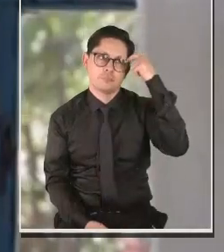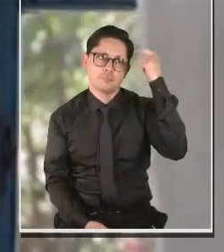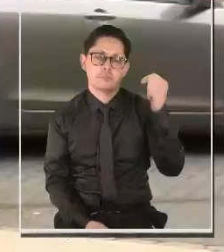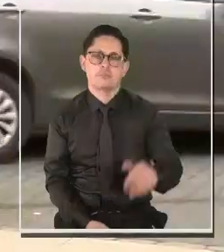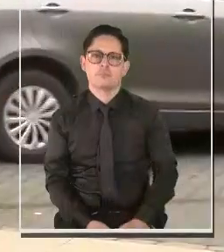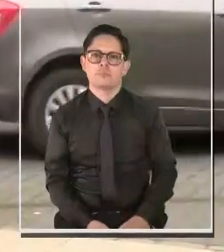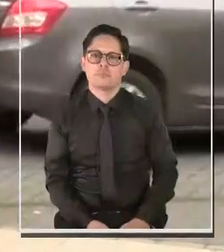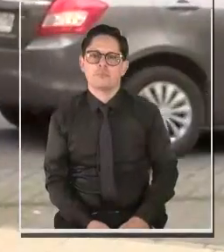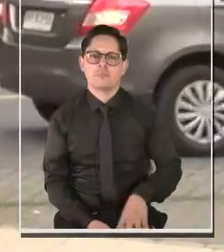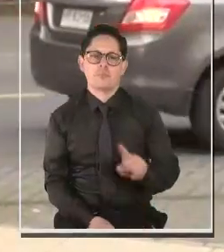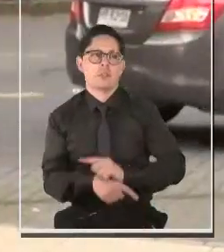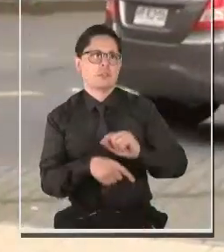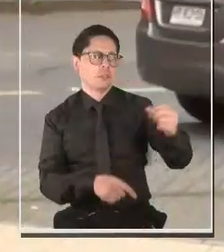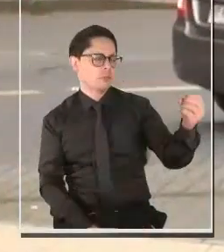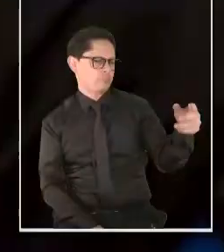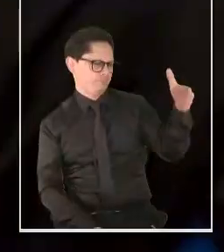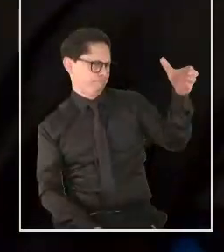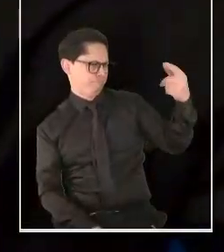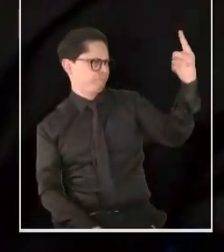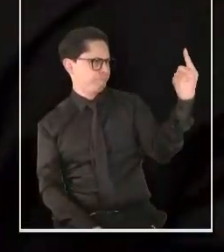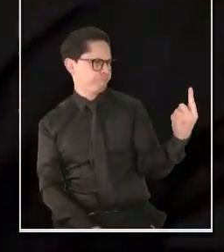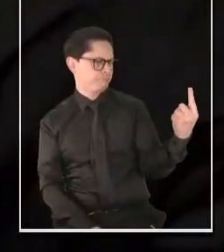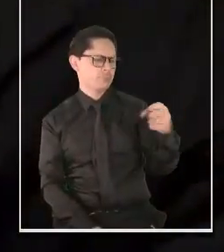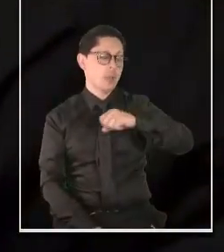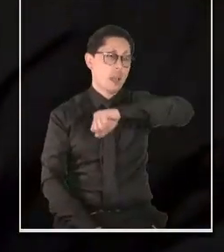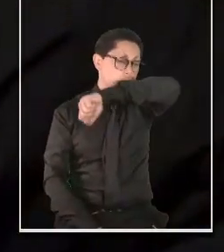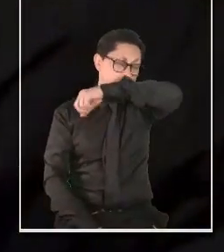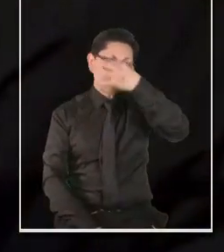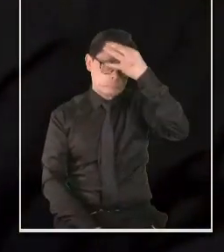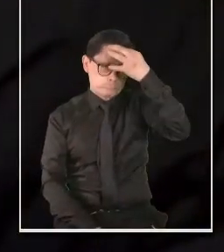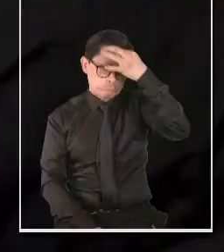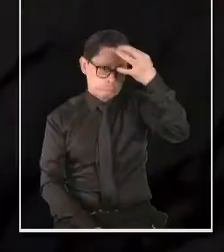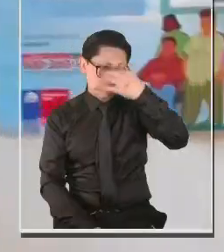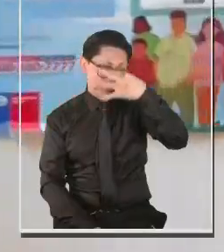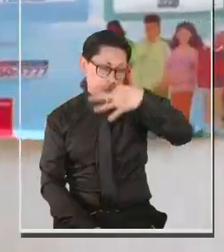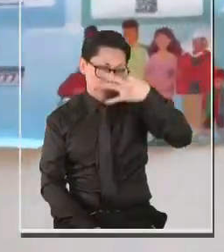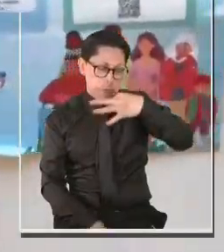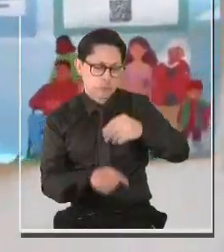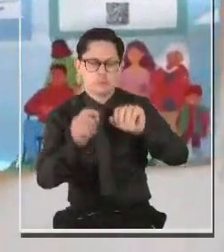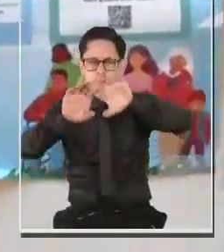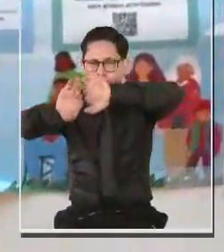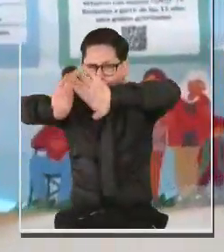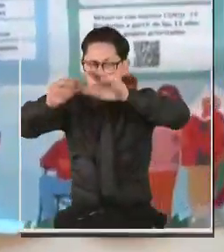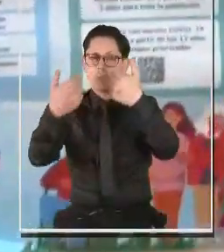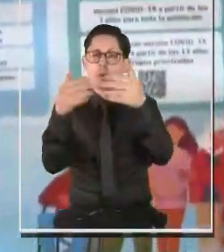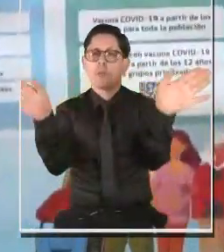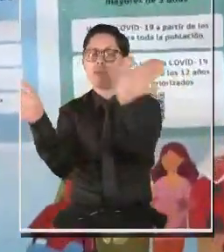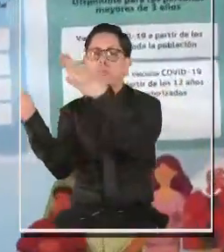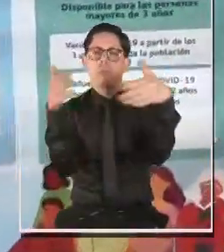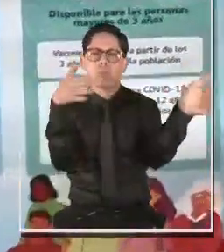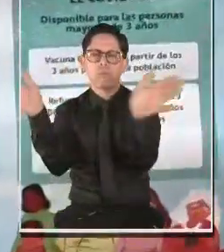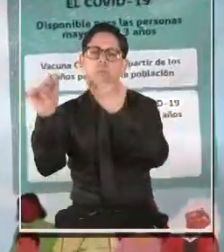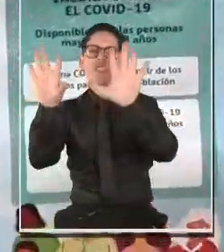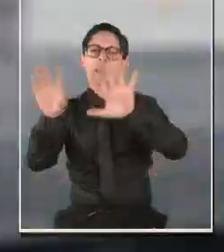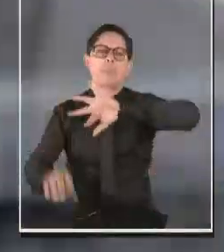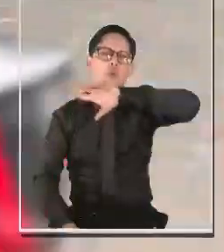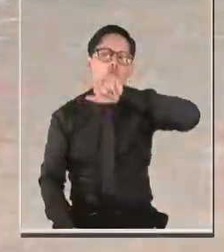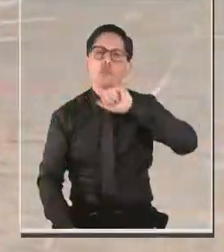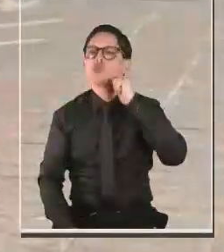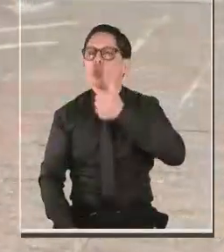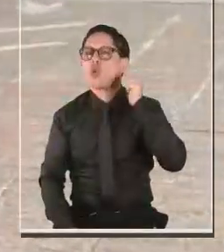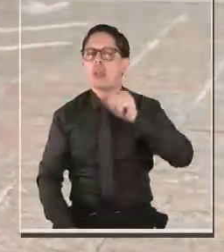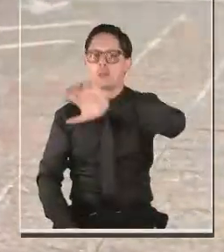Recuerda que debes mantener tus vacunas al día si todavía no lo has hecho Acércate a los puntos de vacunación habilitados en tu común